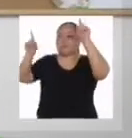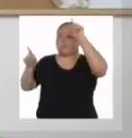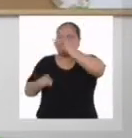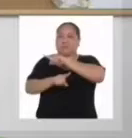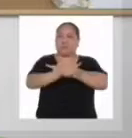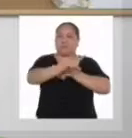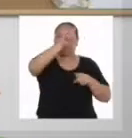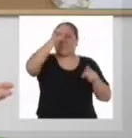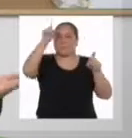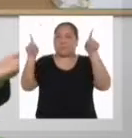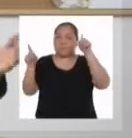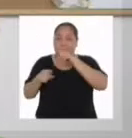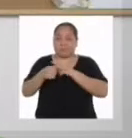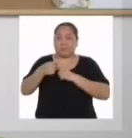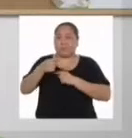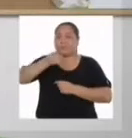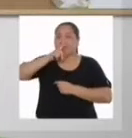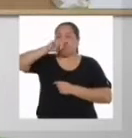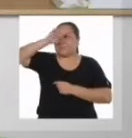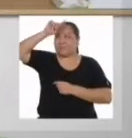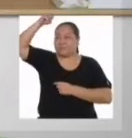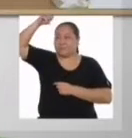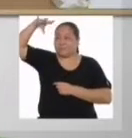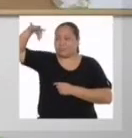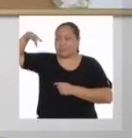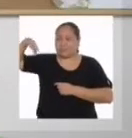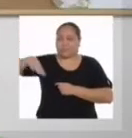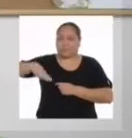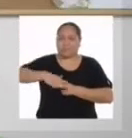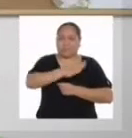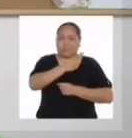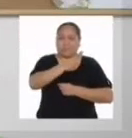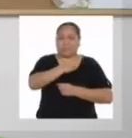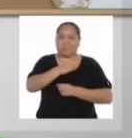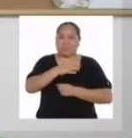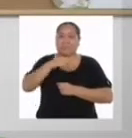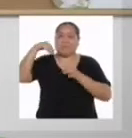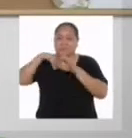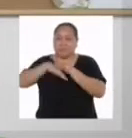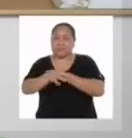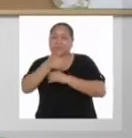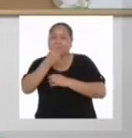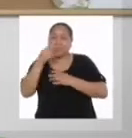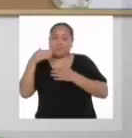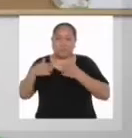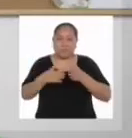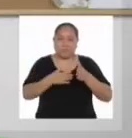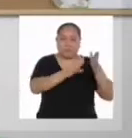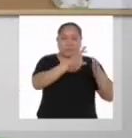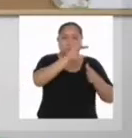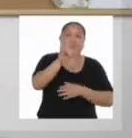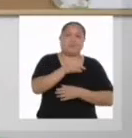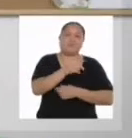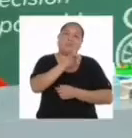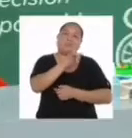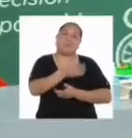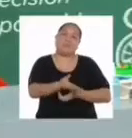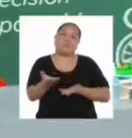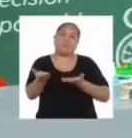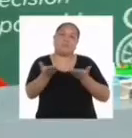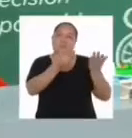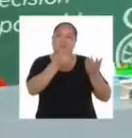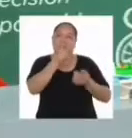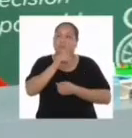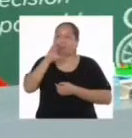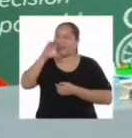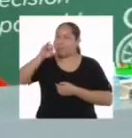ingresa agua y de la misma cuenca sale el agua por medio de su río principal o por el uso que adquiera el agua.